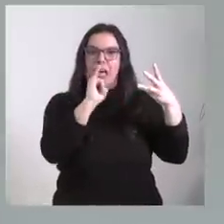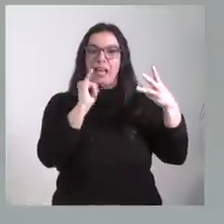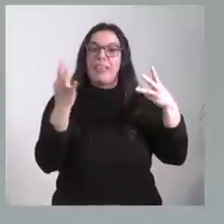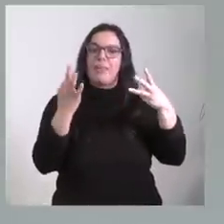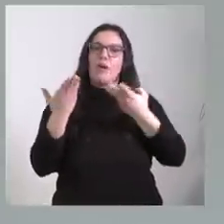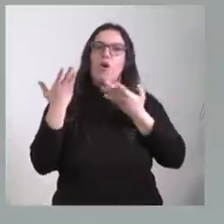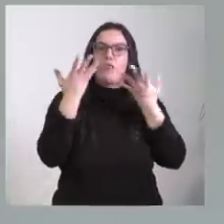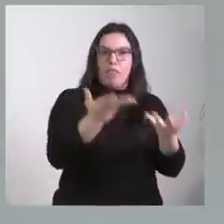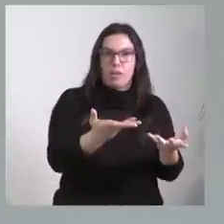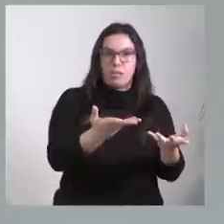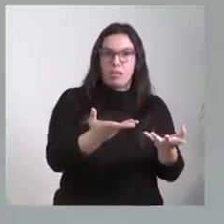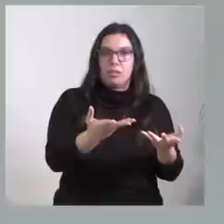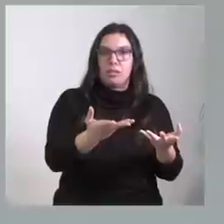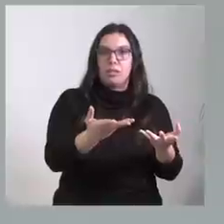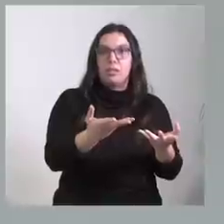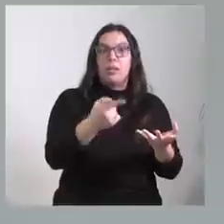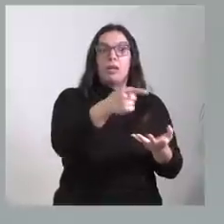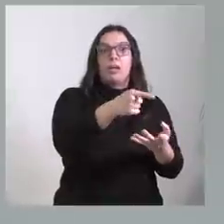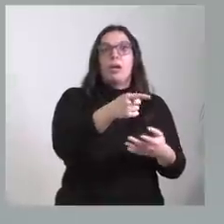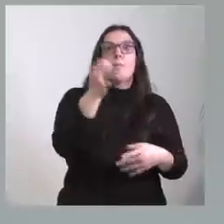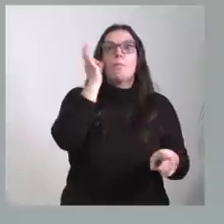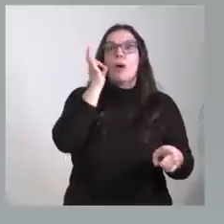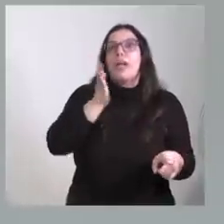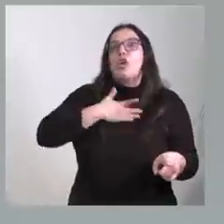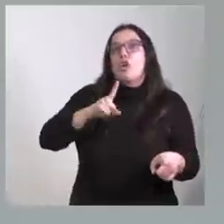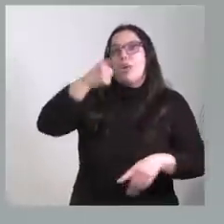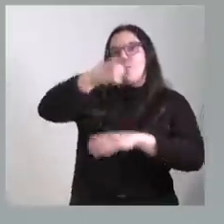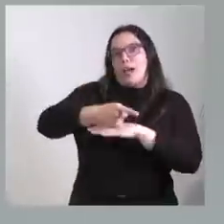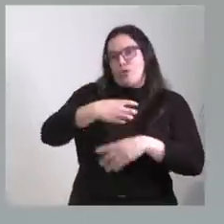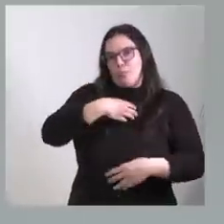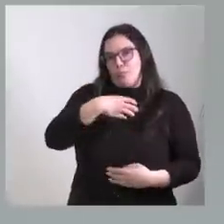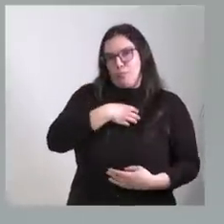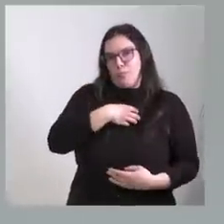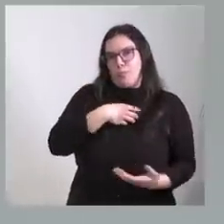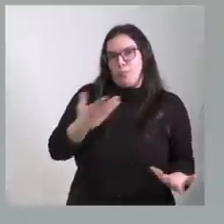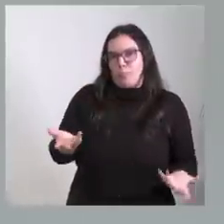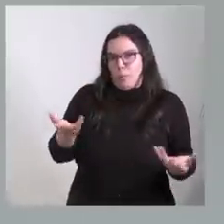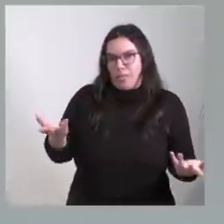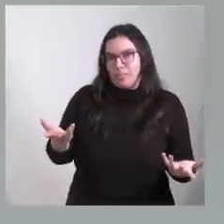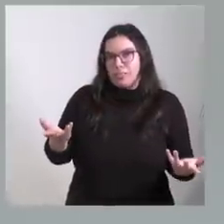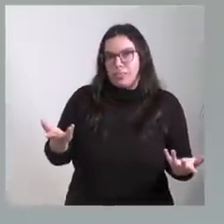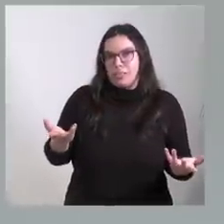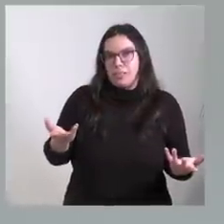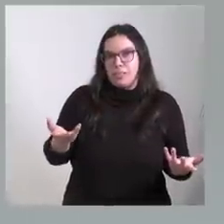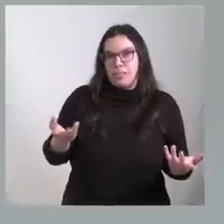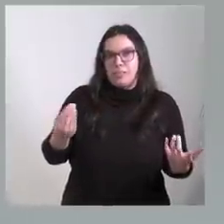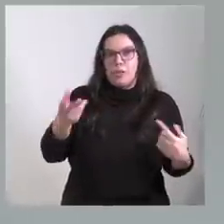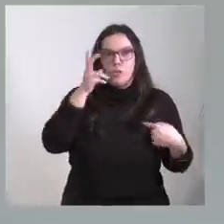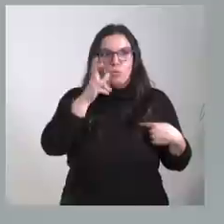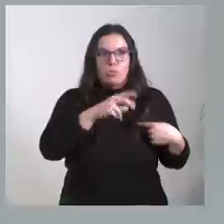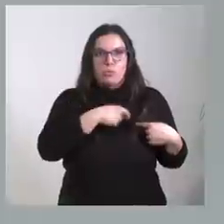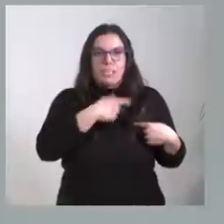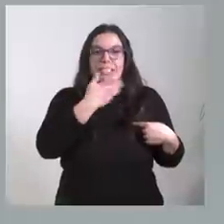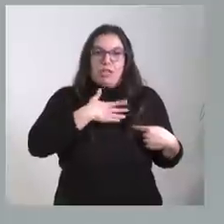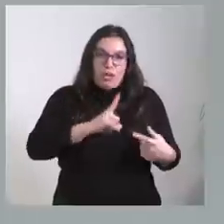se traduce en que es voluntario para la mujer porque si la mujer no quiere pues no se le va a obligar a escuchar el latido de su bebé si